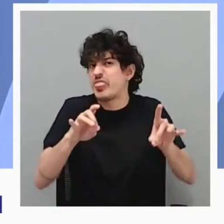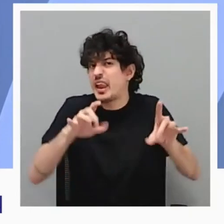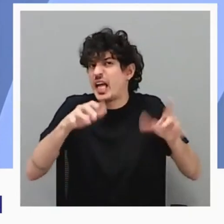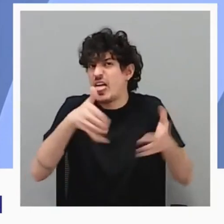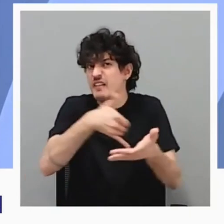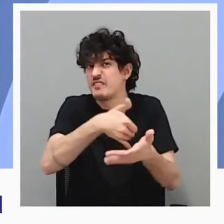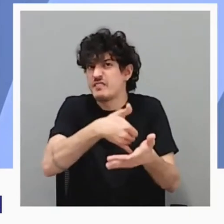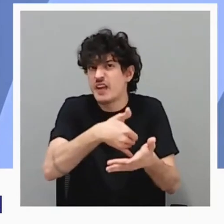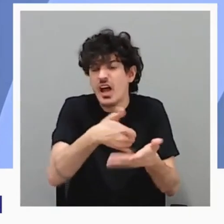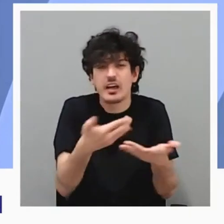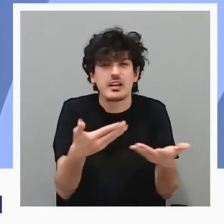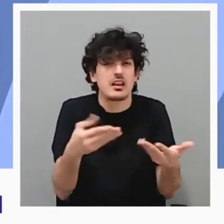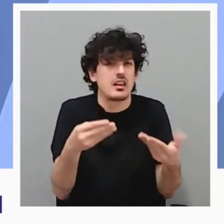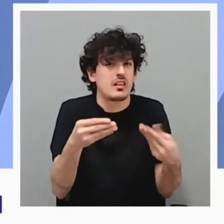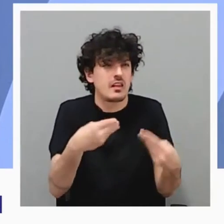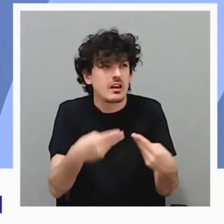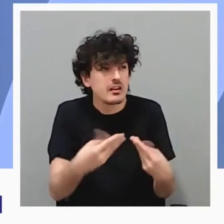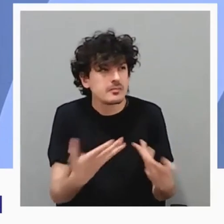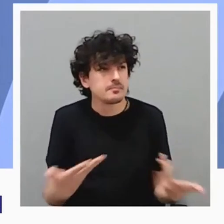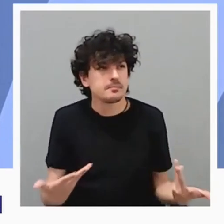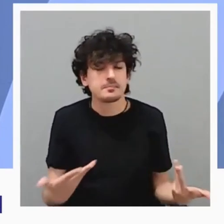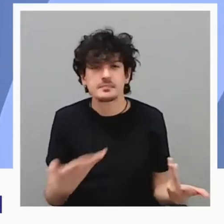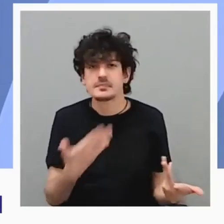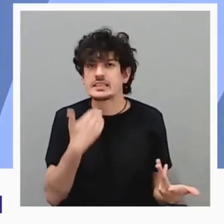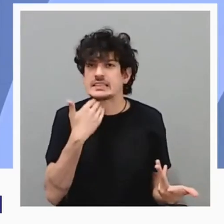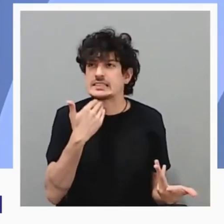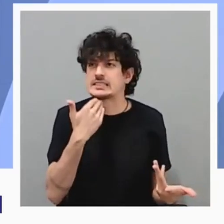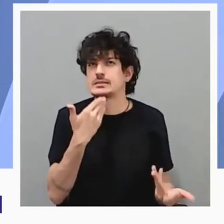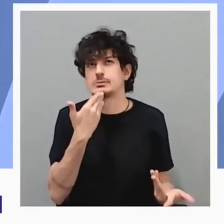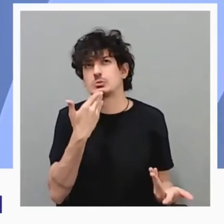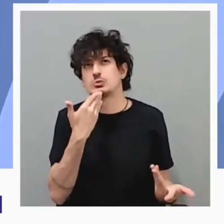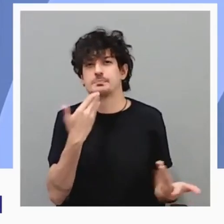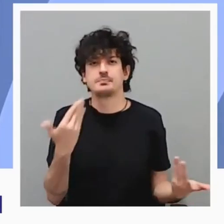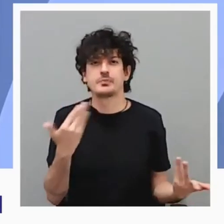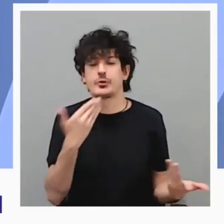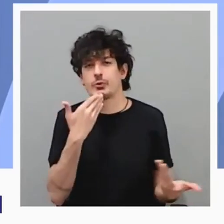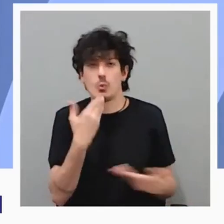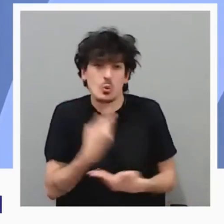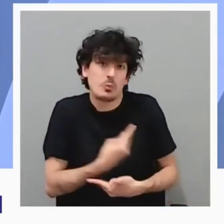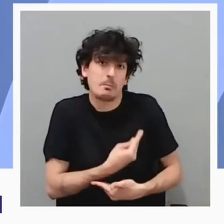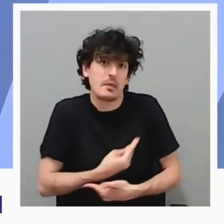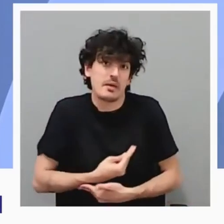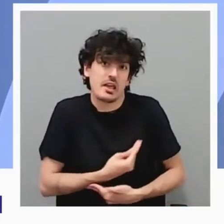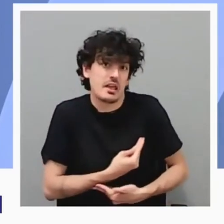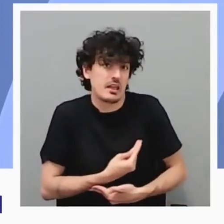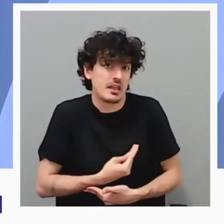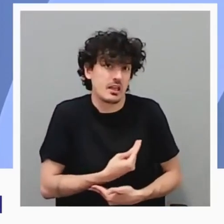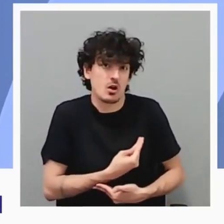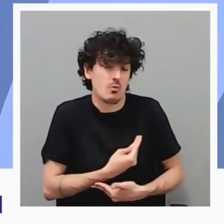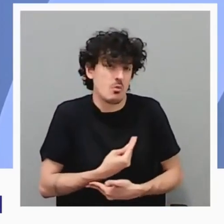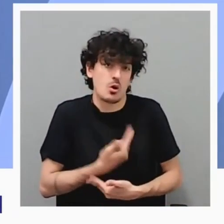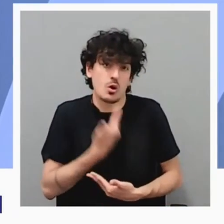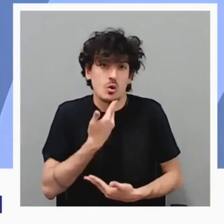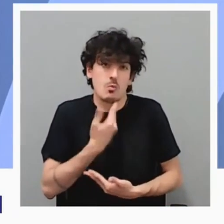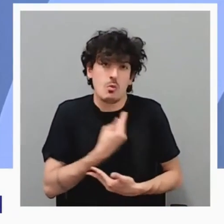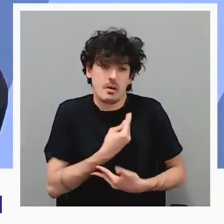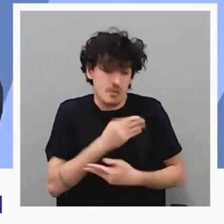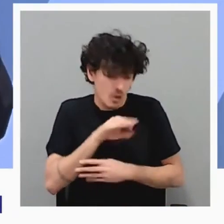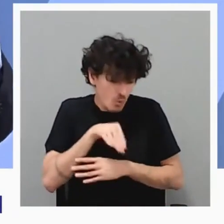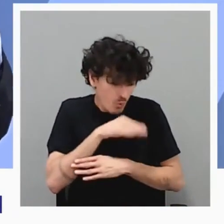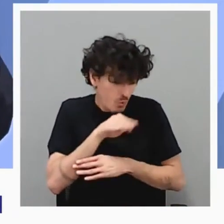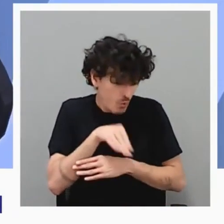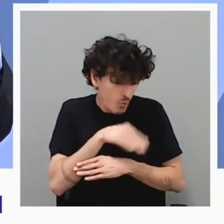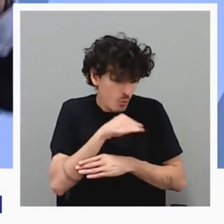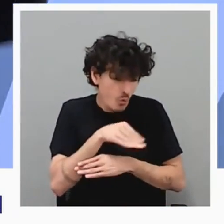dúctil, es casi como un niño, como un bebé, ¿no?, al que tienes que cuidar de otra manera. No es